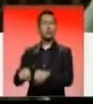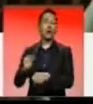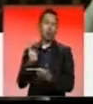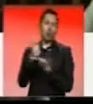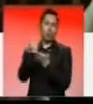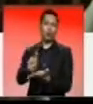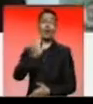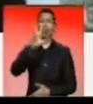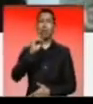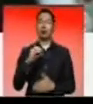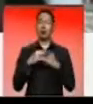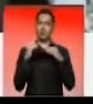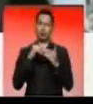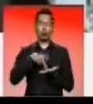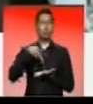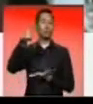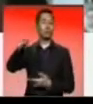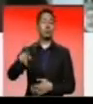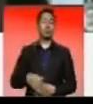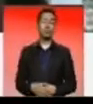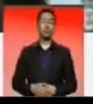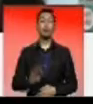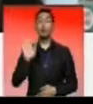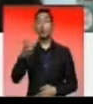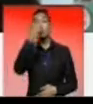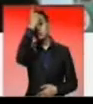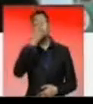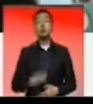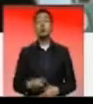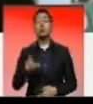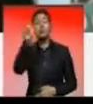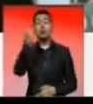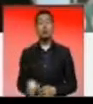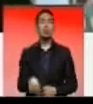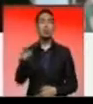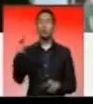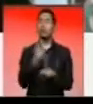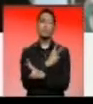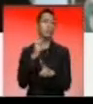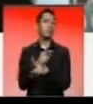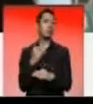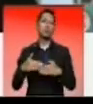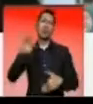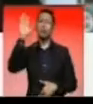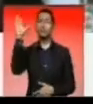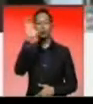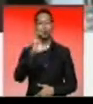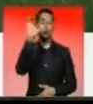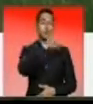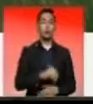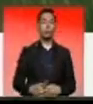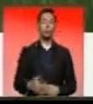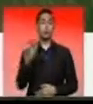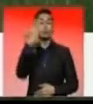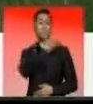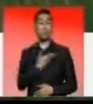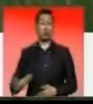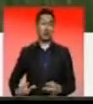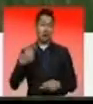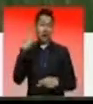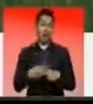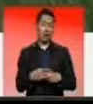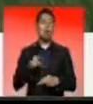del gobierno de Pedro Pablo Kuczynski decidió incluir al exmandatario en la lista de los más buscados. Toledo está acusado de